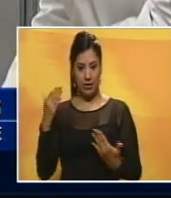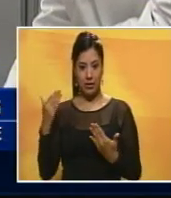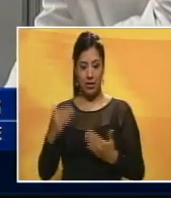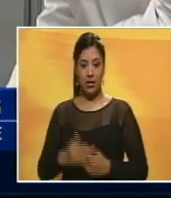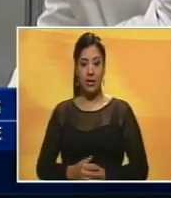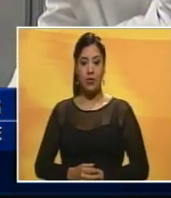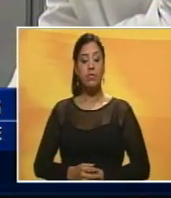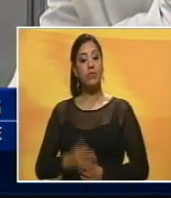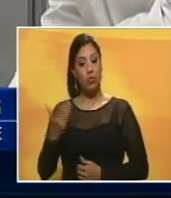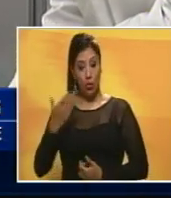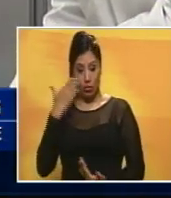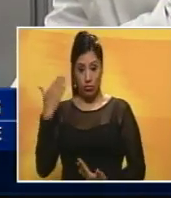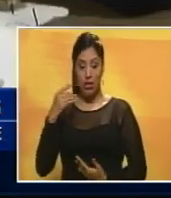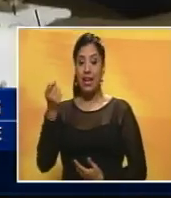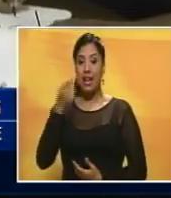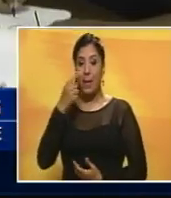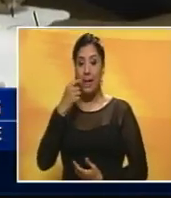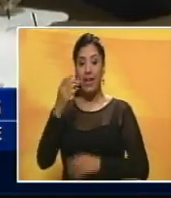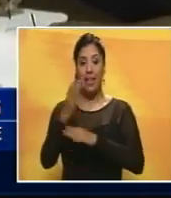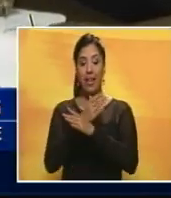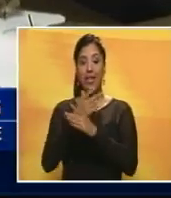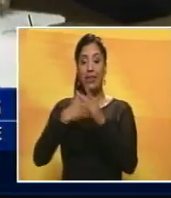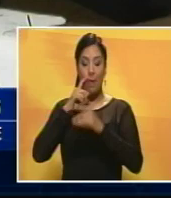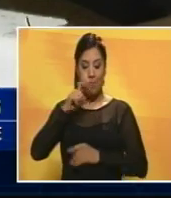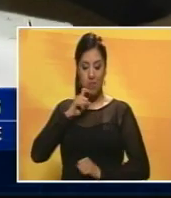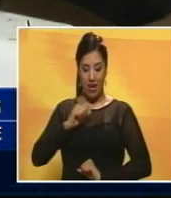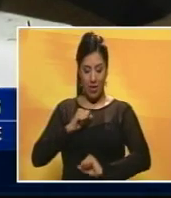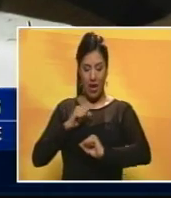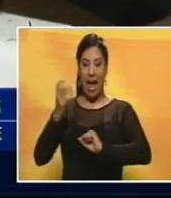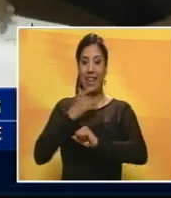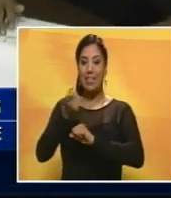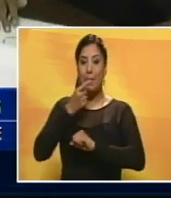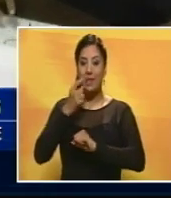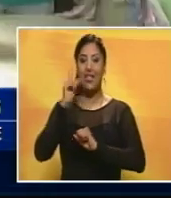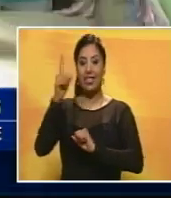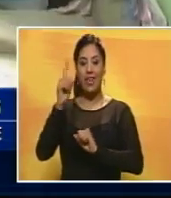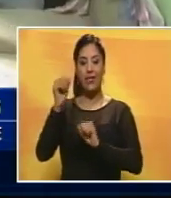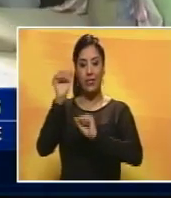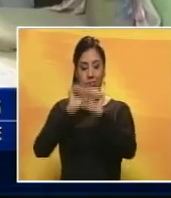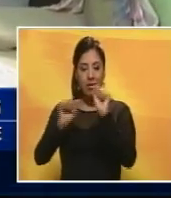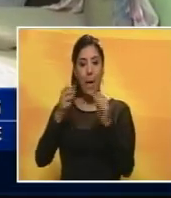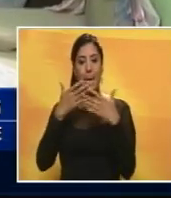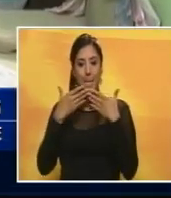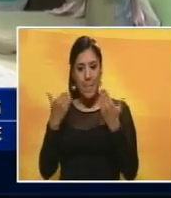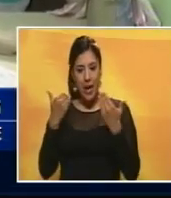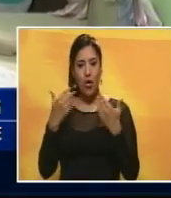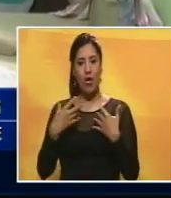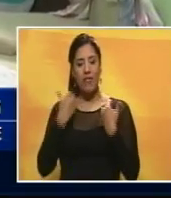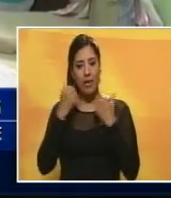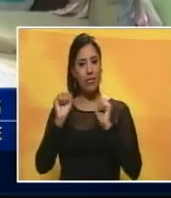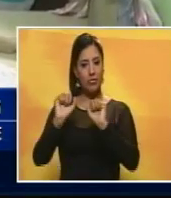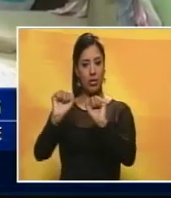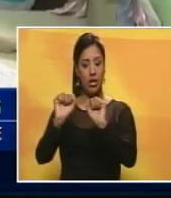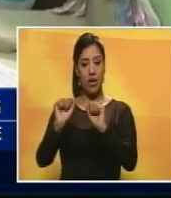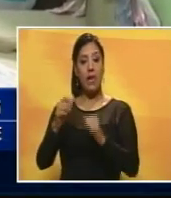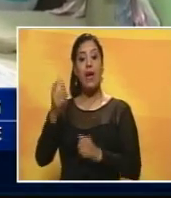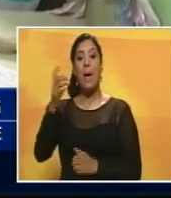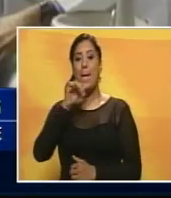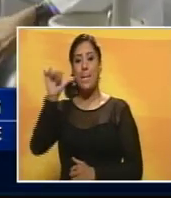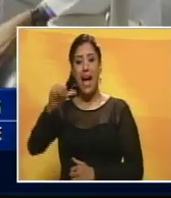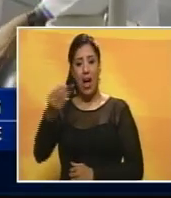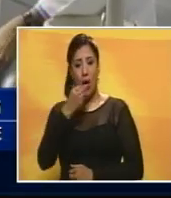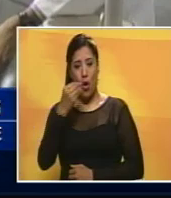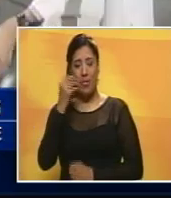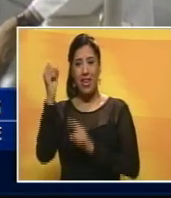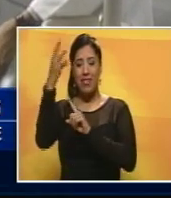fundacion@operacionsonrisa.org.be. Tomar ácido fólico antes de salir embarazada es la mejor manera de prevenir esta condición. La mala alimentación y